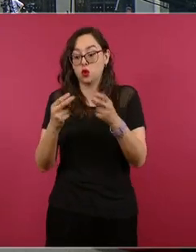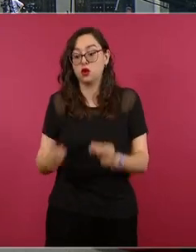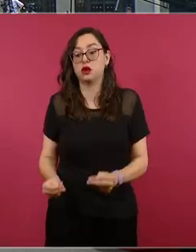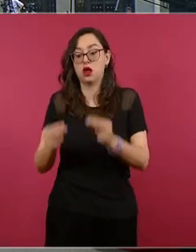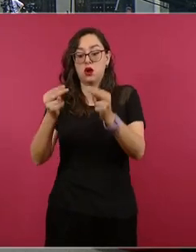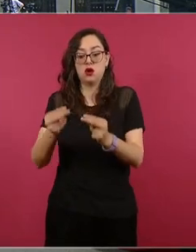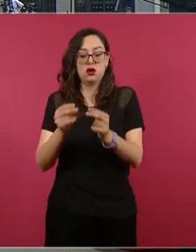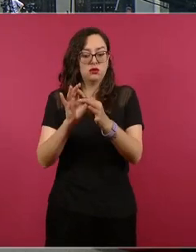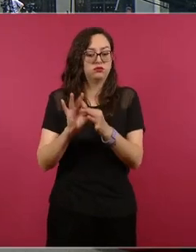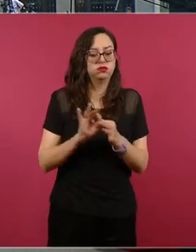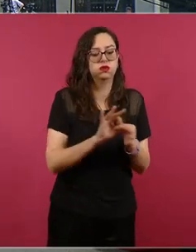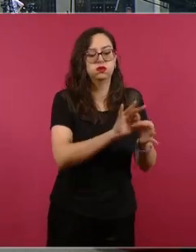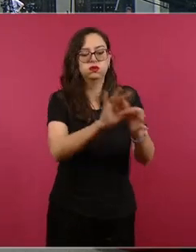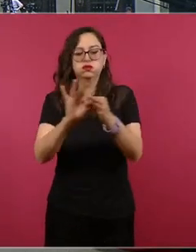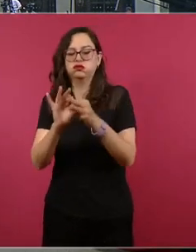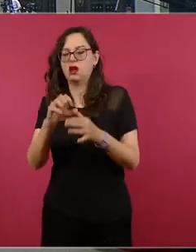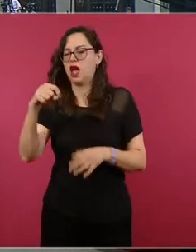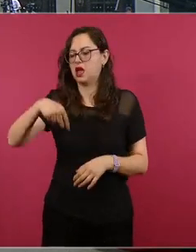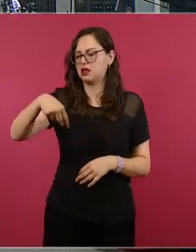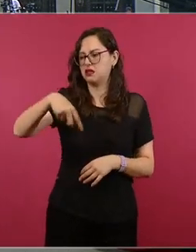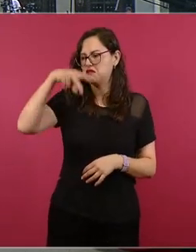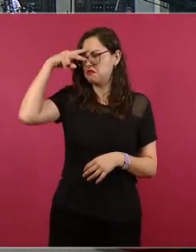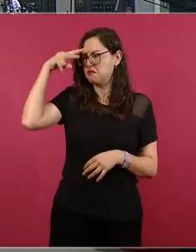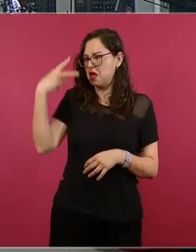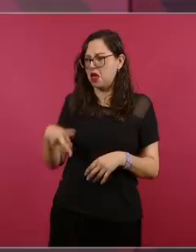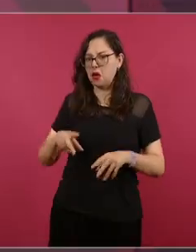no tenemos por qué producir lo que consumimos,